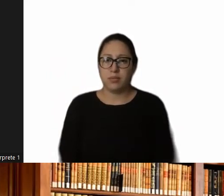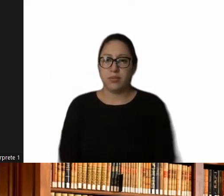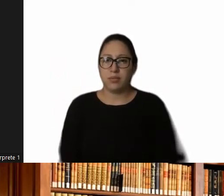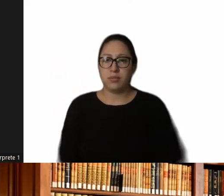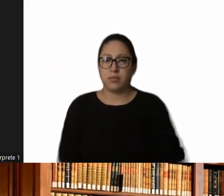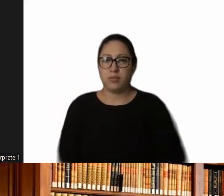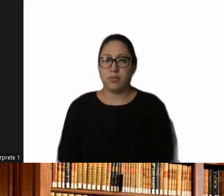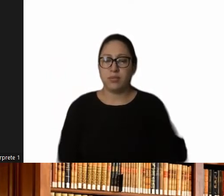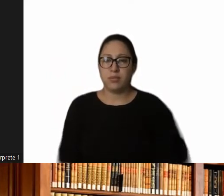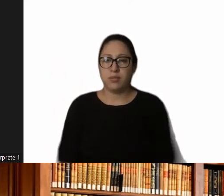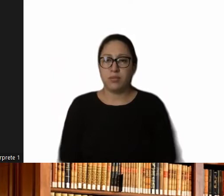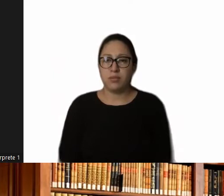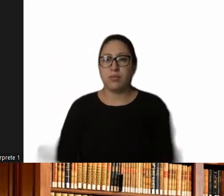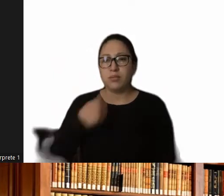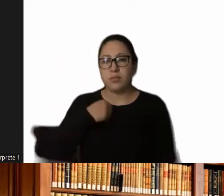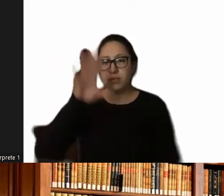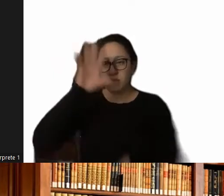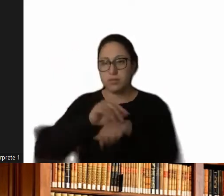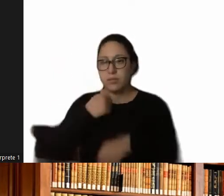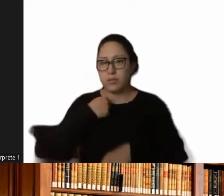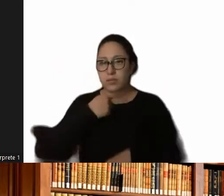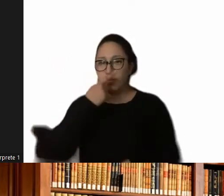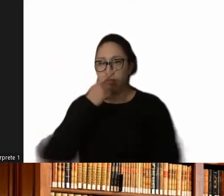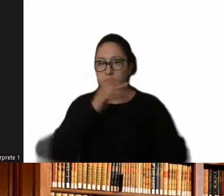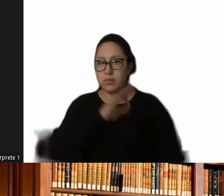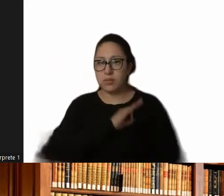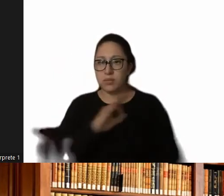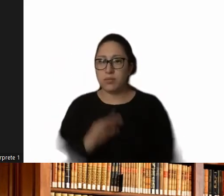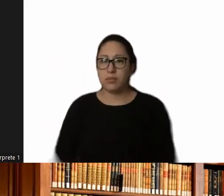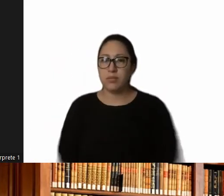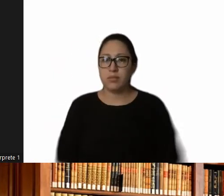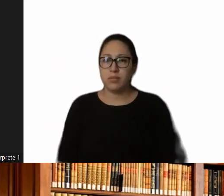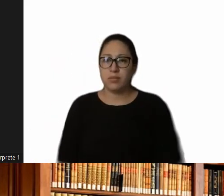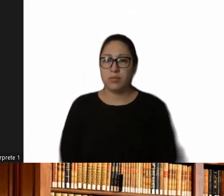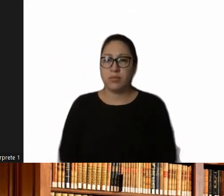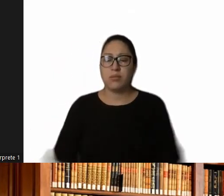Diputada Circe, ¿se puede hablar, por favor? Adelante, diputada, claro que sí.